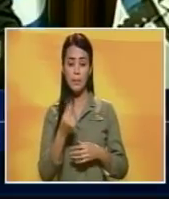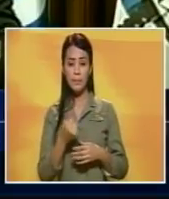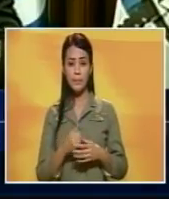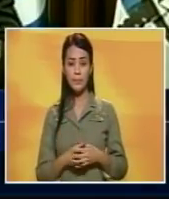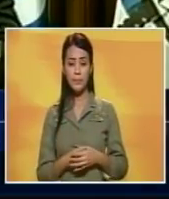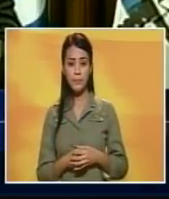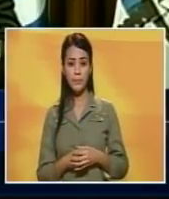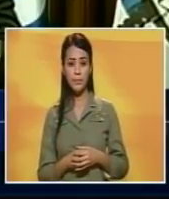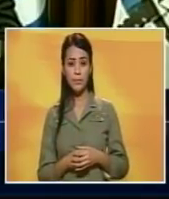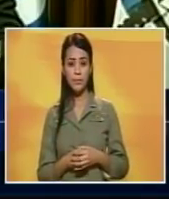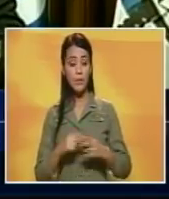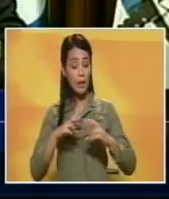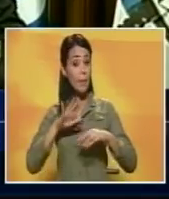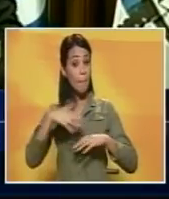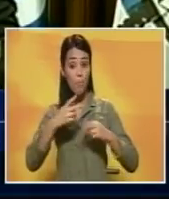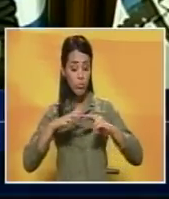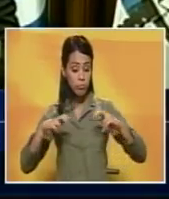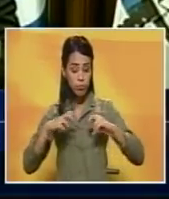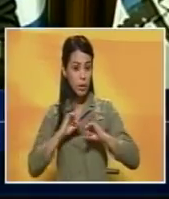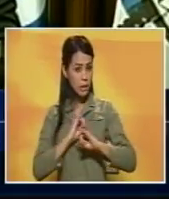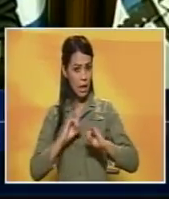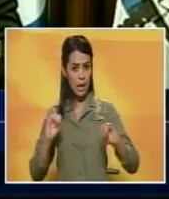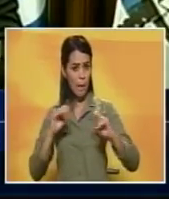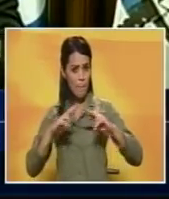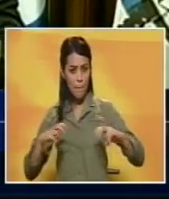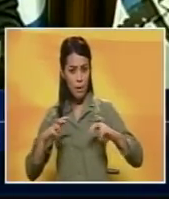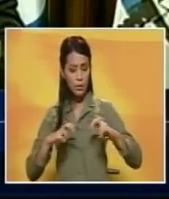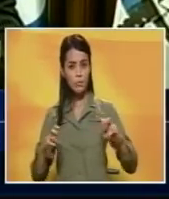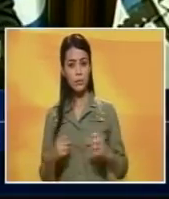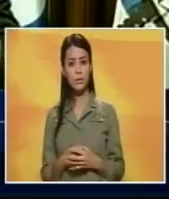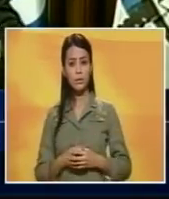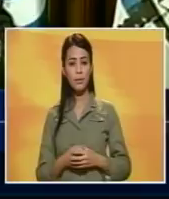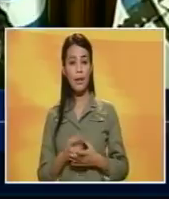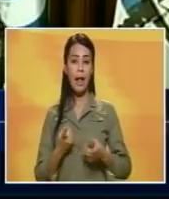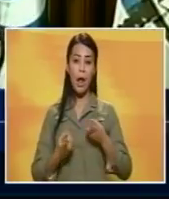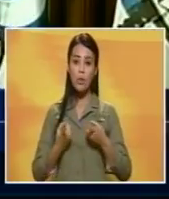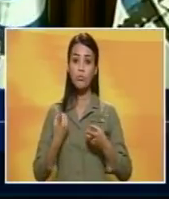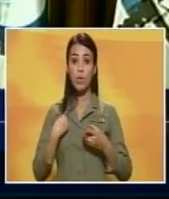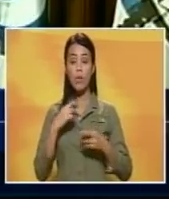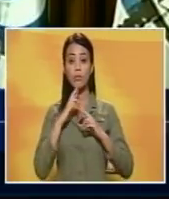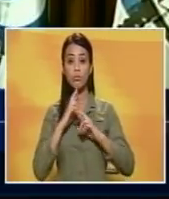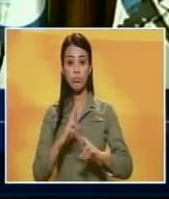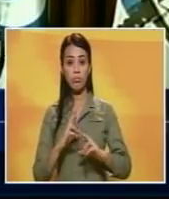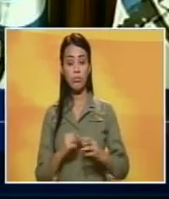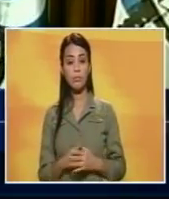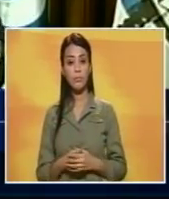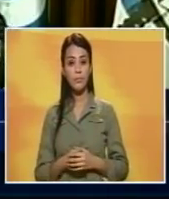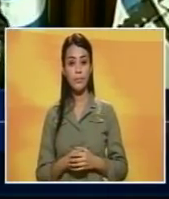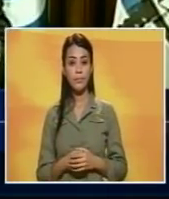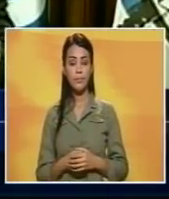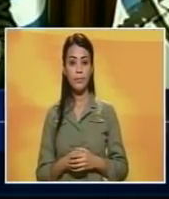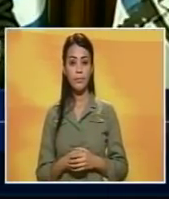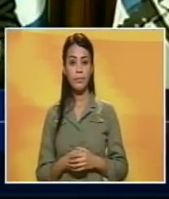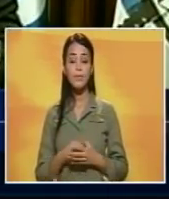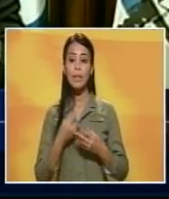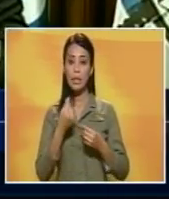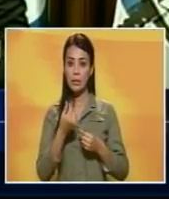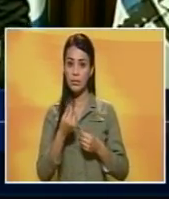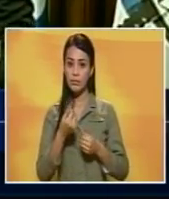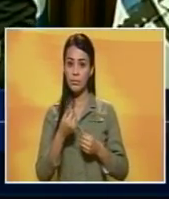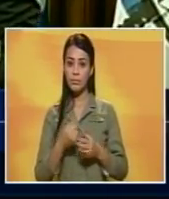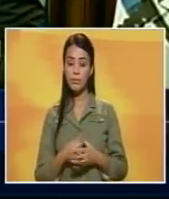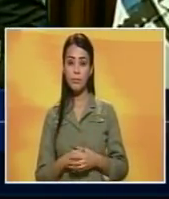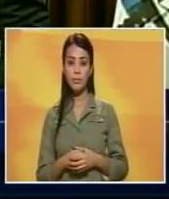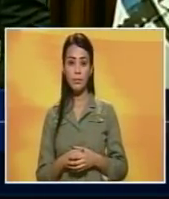Luego de las investigaciones, ya cuando finalicen las mismas, dependiendo de sus resultados, este dinero, en